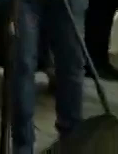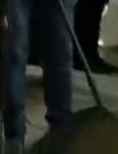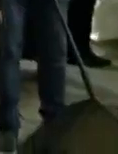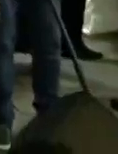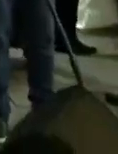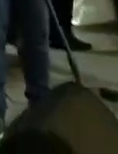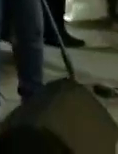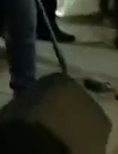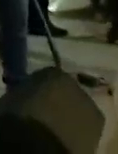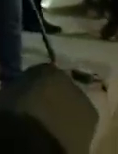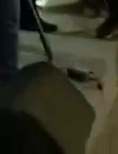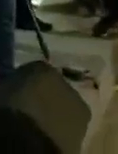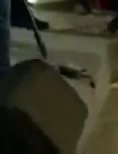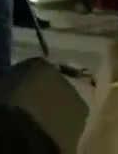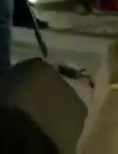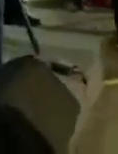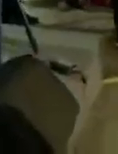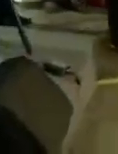para